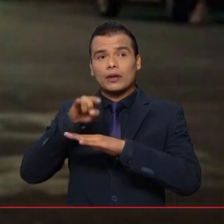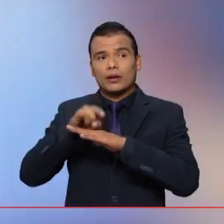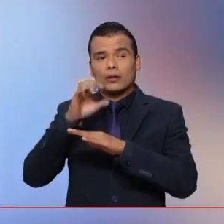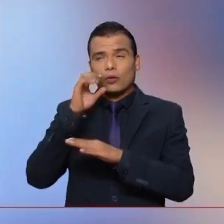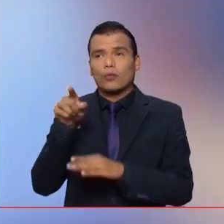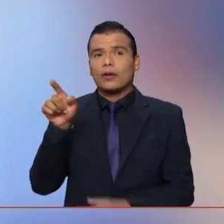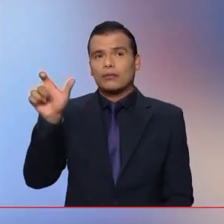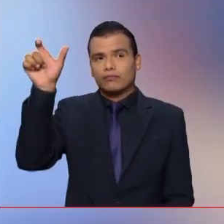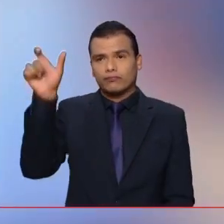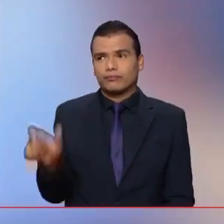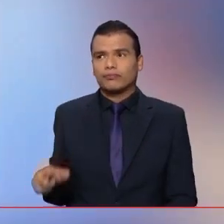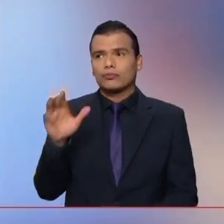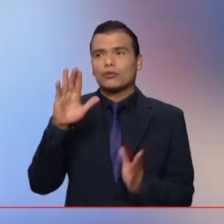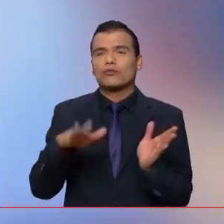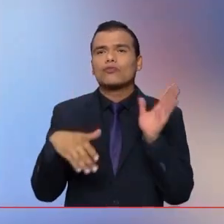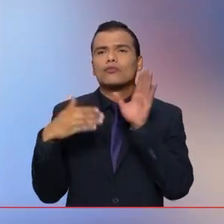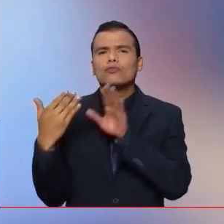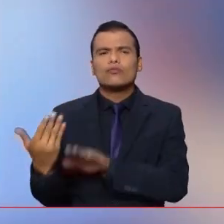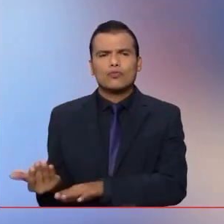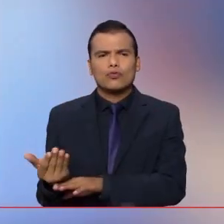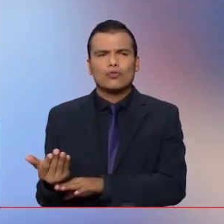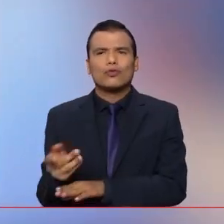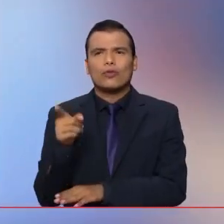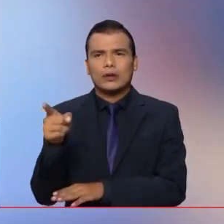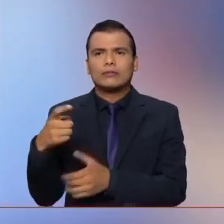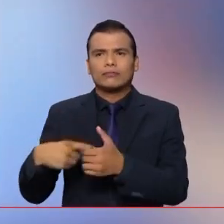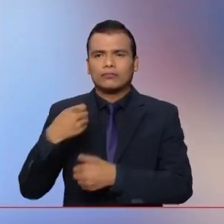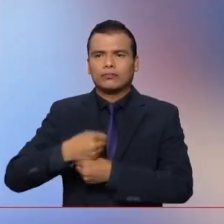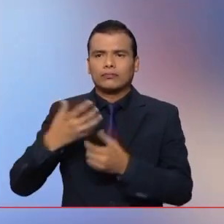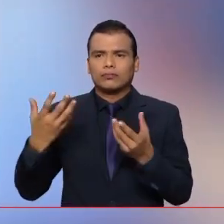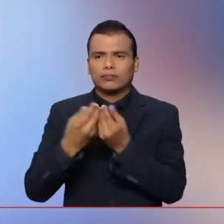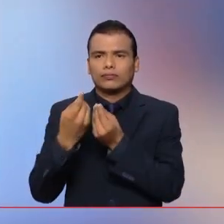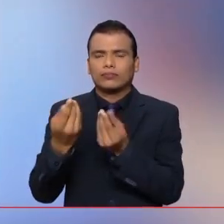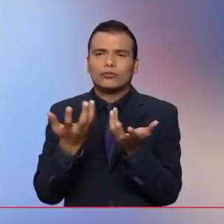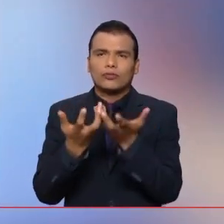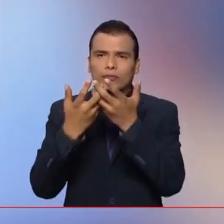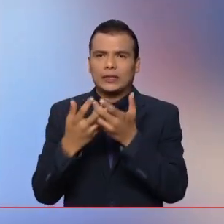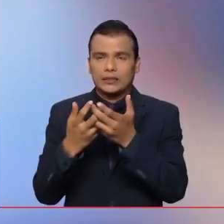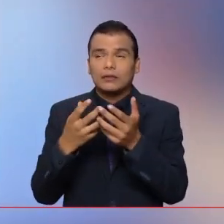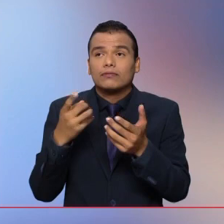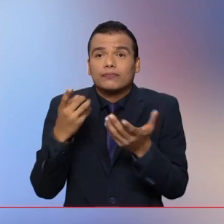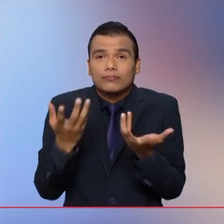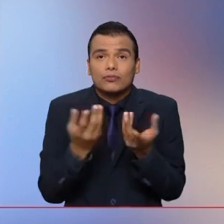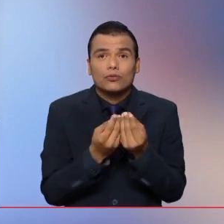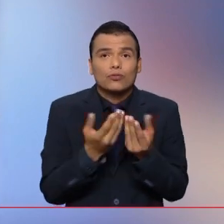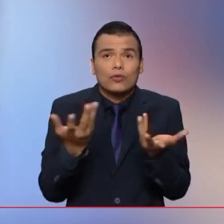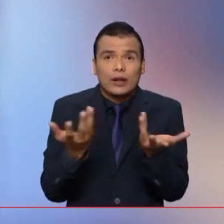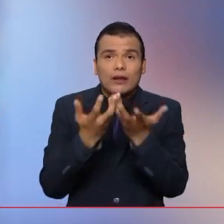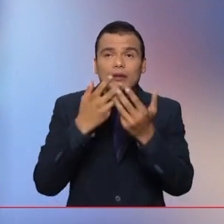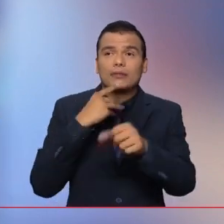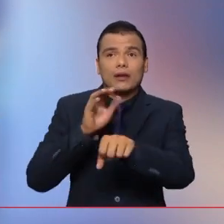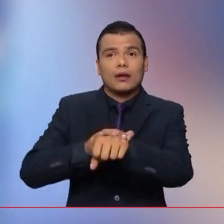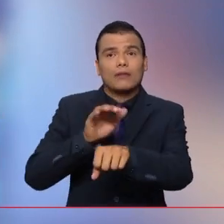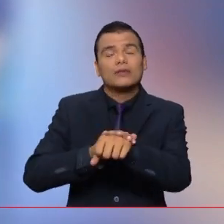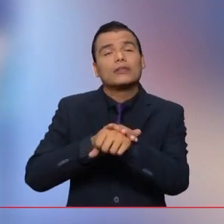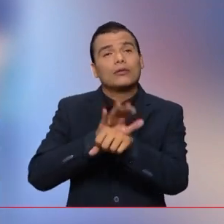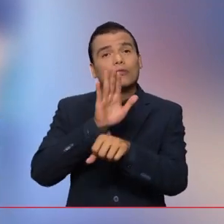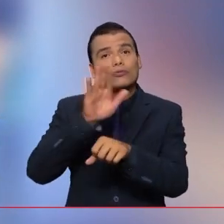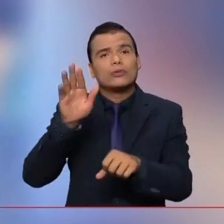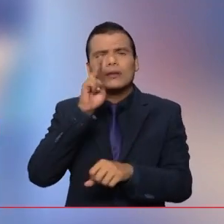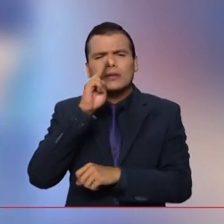pues el hecho fue rechazado por Azocaña y el Consejo Gremial, que pidieron al gobierno más atención a esta situación de violencia en el norte del